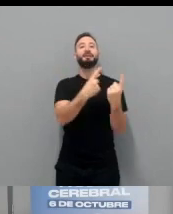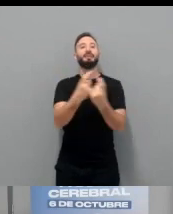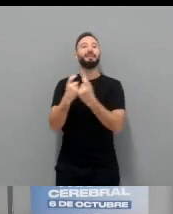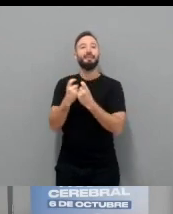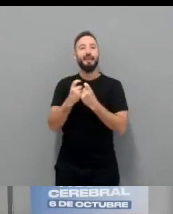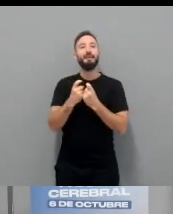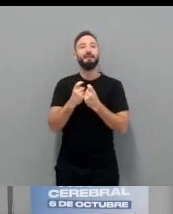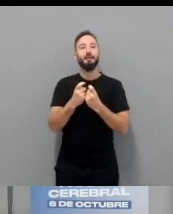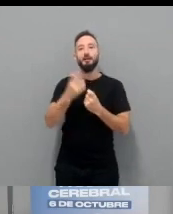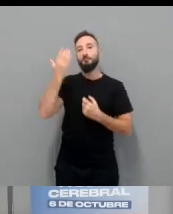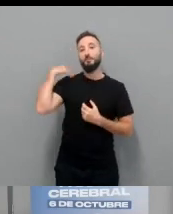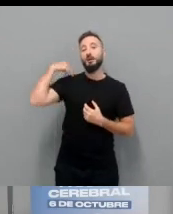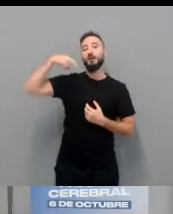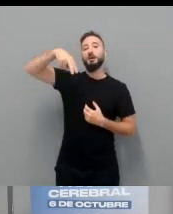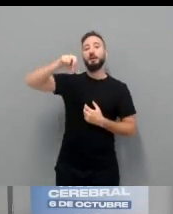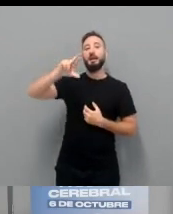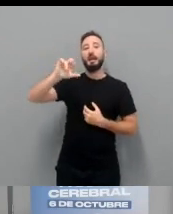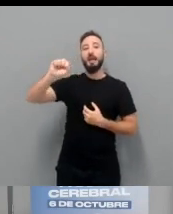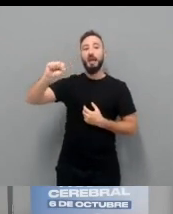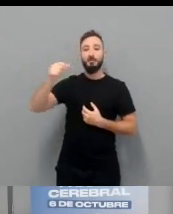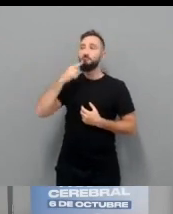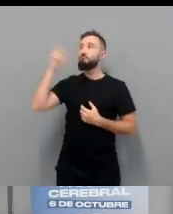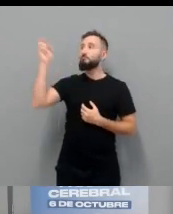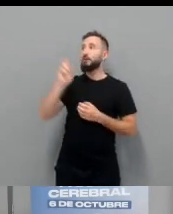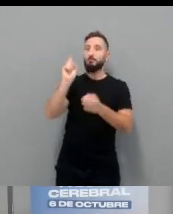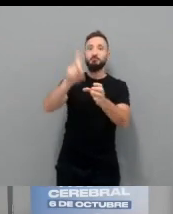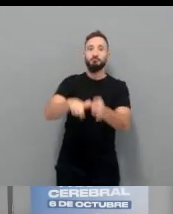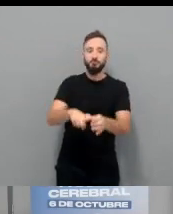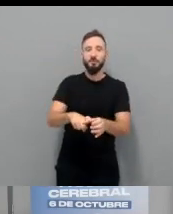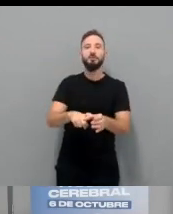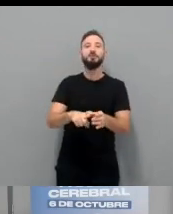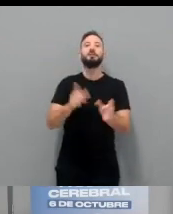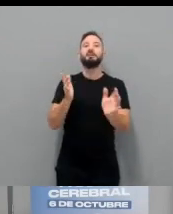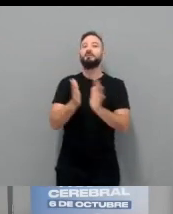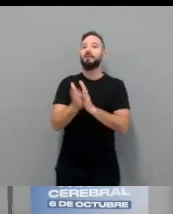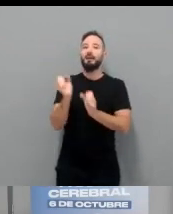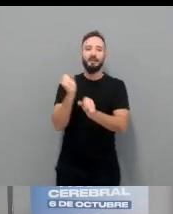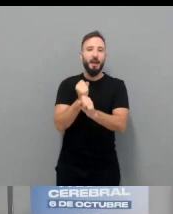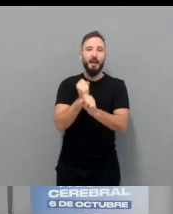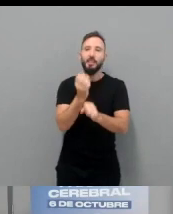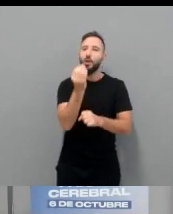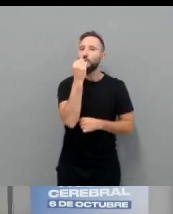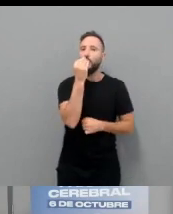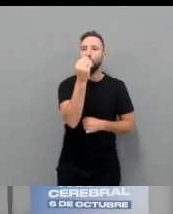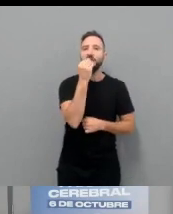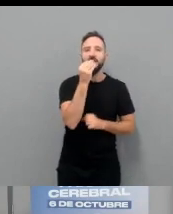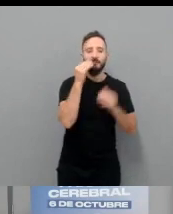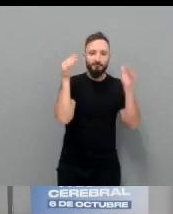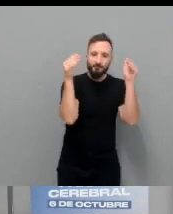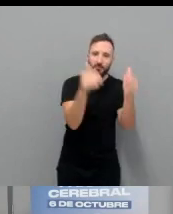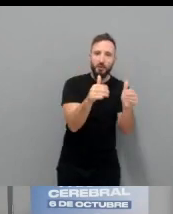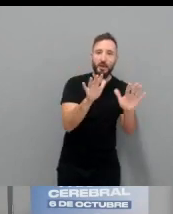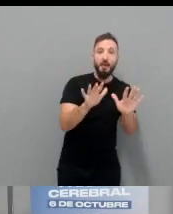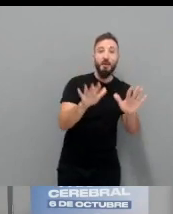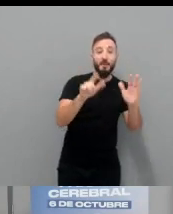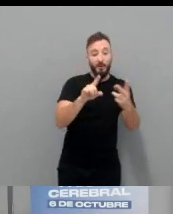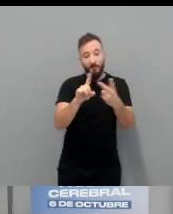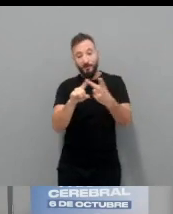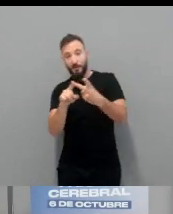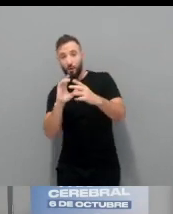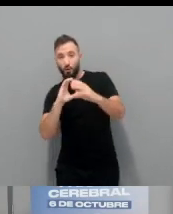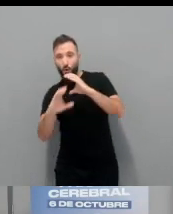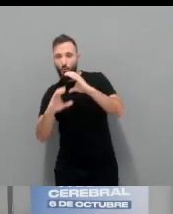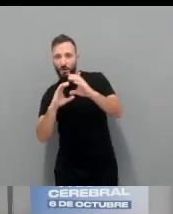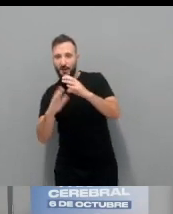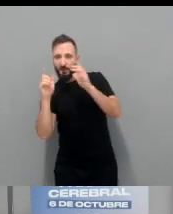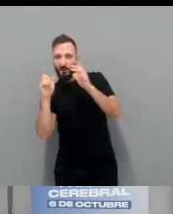cuando Nerea pues, acudió a nosotros, comenzamos trabajando en la alimentación, pero obviamente sin dejar de lado la comunicación